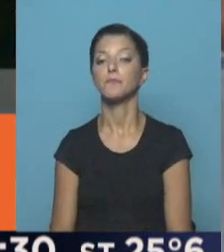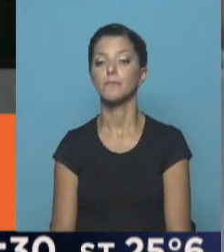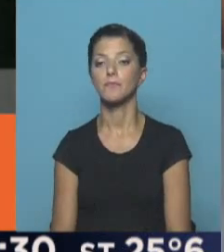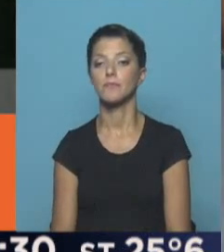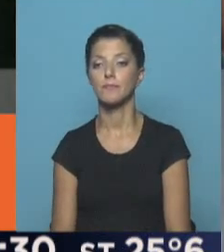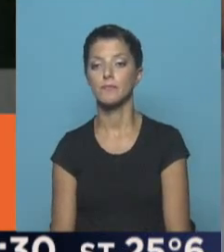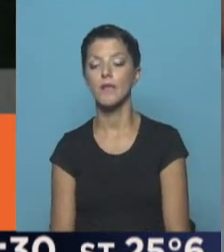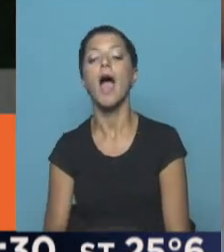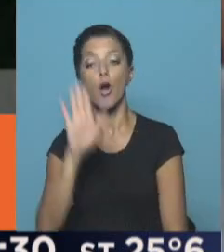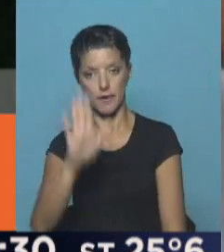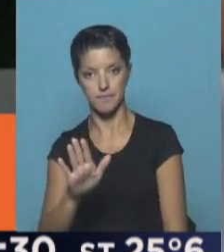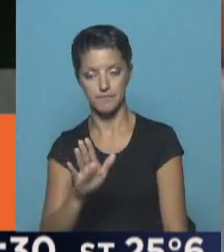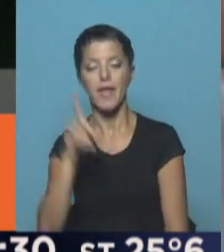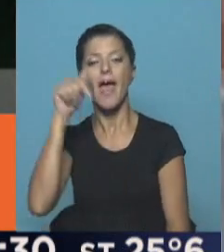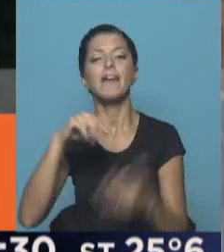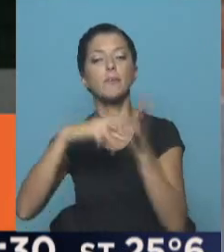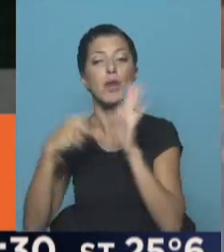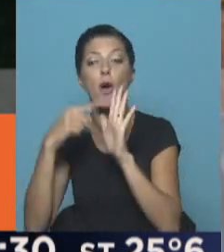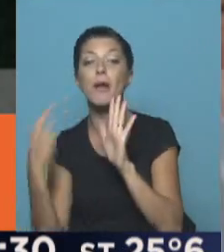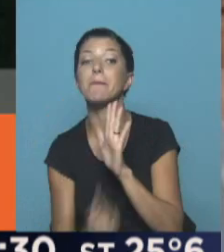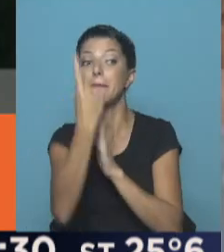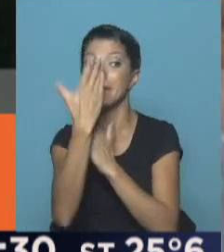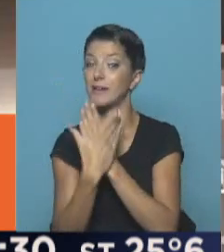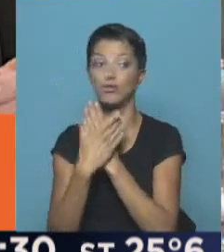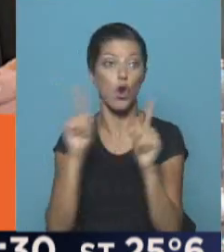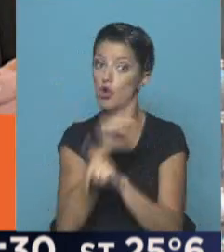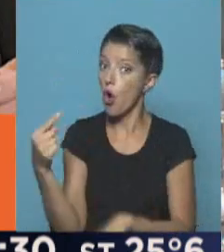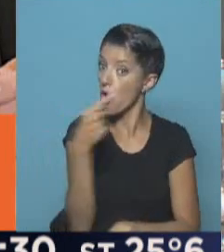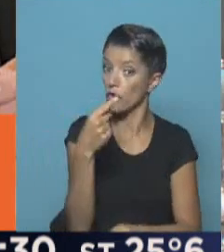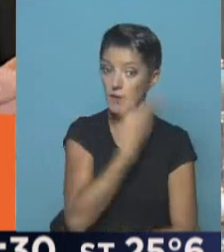el presidente, porque este es un problema que se da con el primer ministro, no con el presidente,